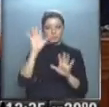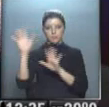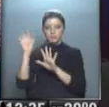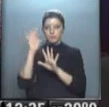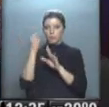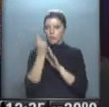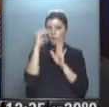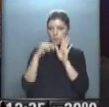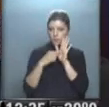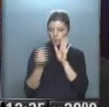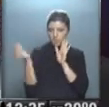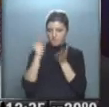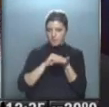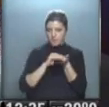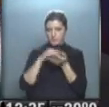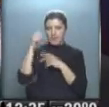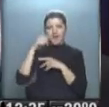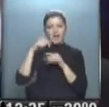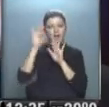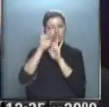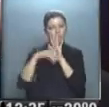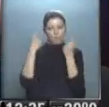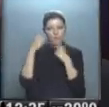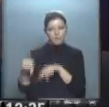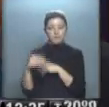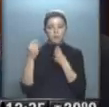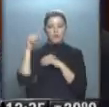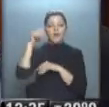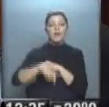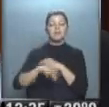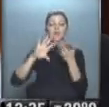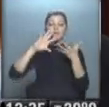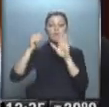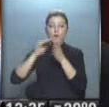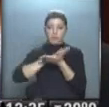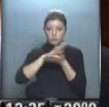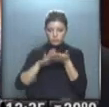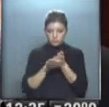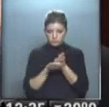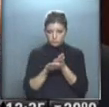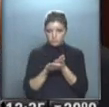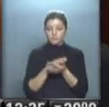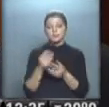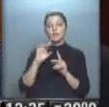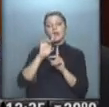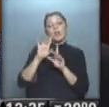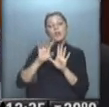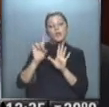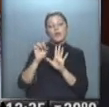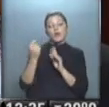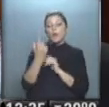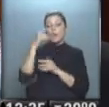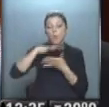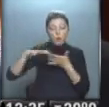Un temita más. Porque hay muchos motivos por los cuales se ha legislado en este sentido y no permitir, digamos, que en una